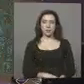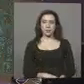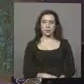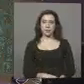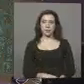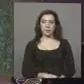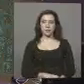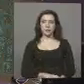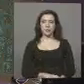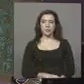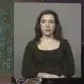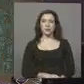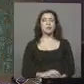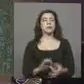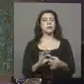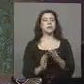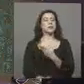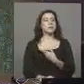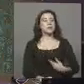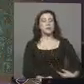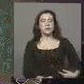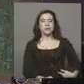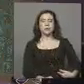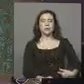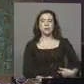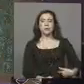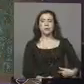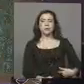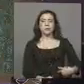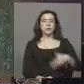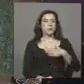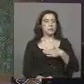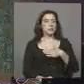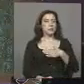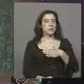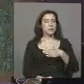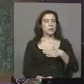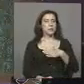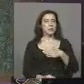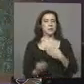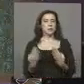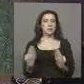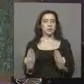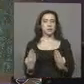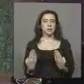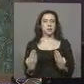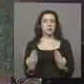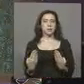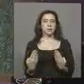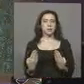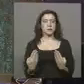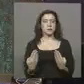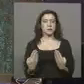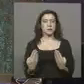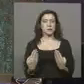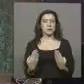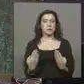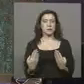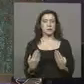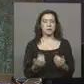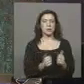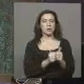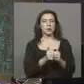Gracias, presidenta. Quiero en primer lugar saludar a los